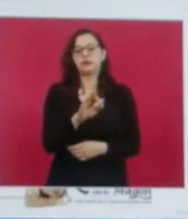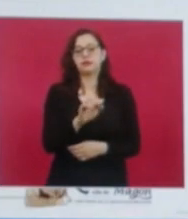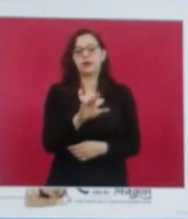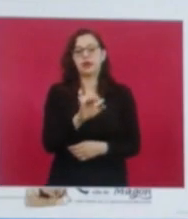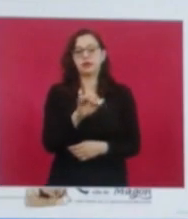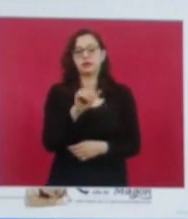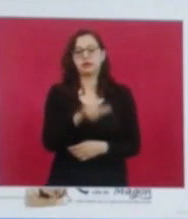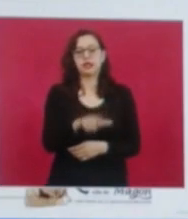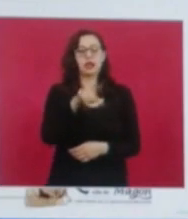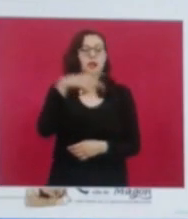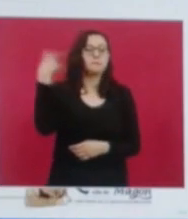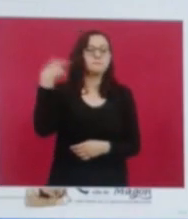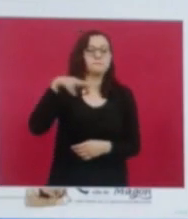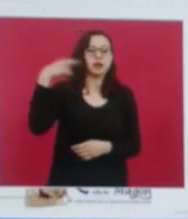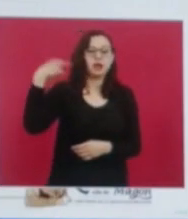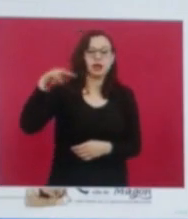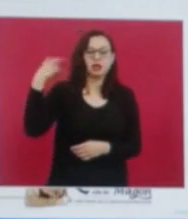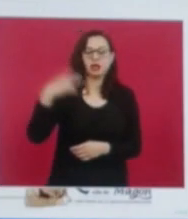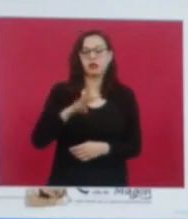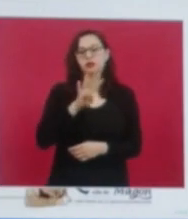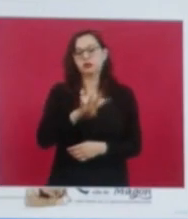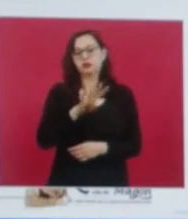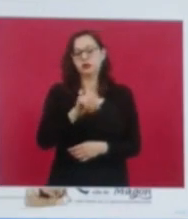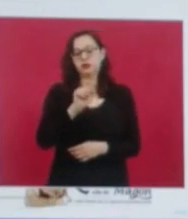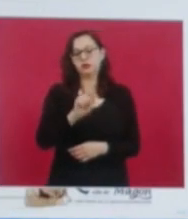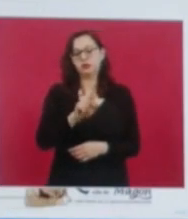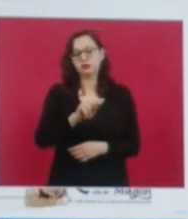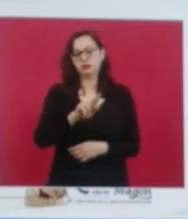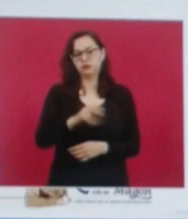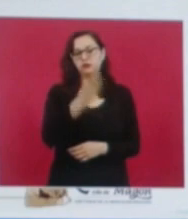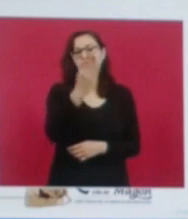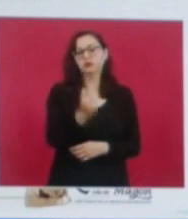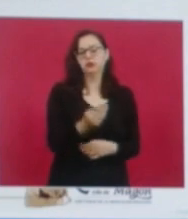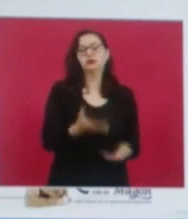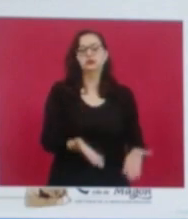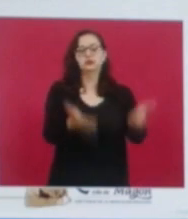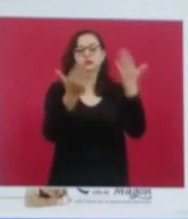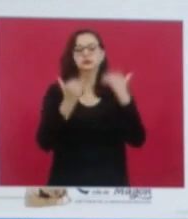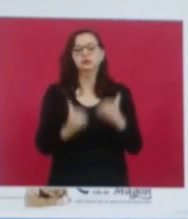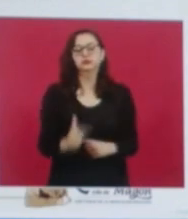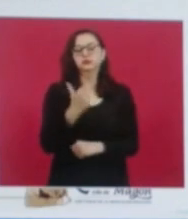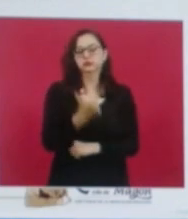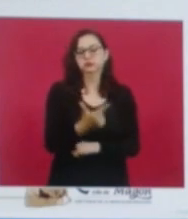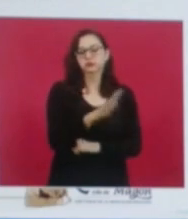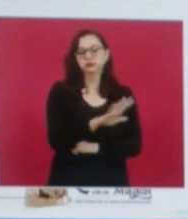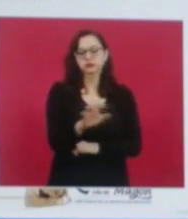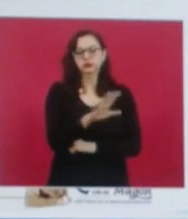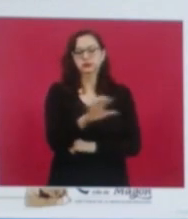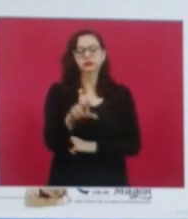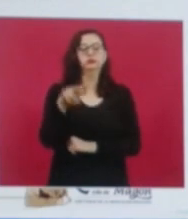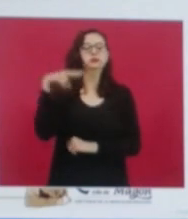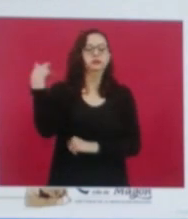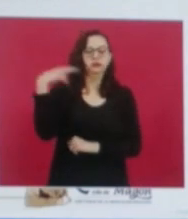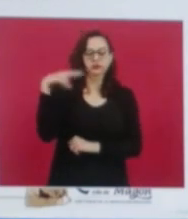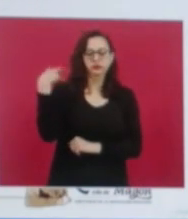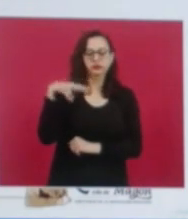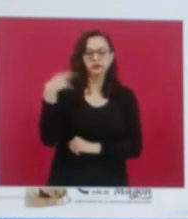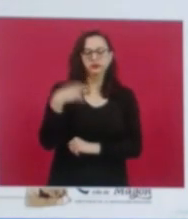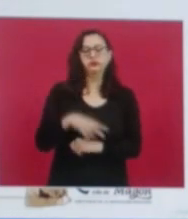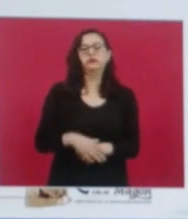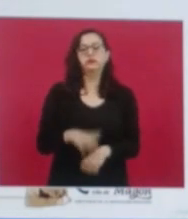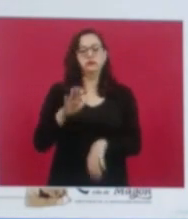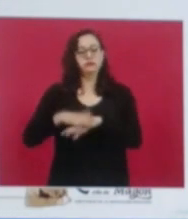lo que está mal y que seamos críticos pues siempre desde luego pero mucho cuidado porque lo que ha sucedido